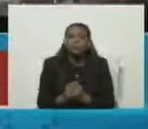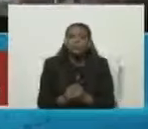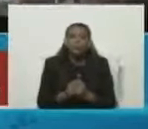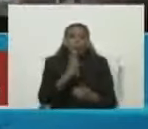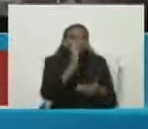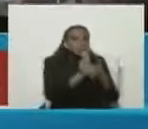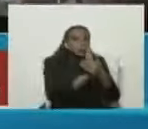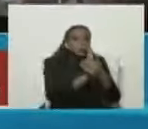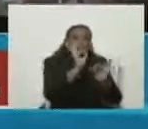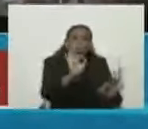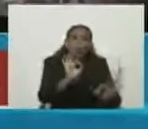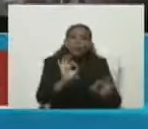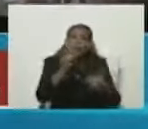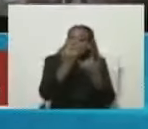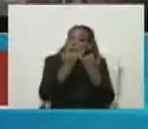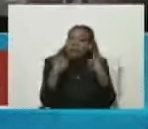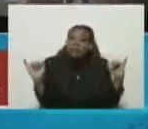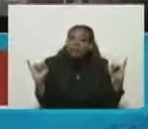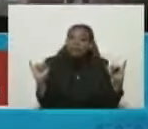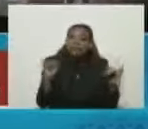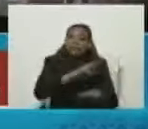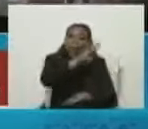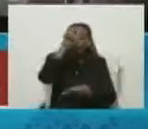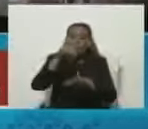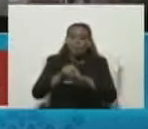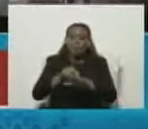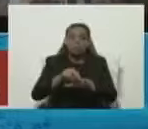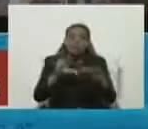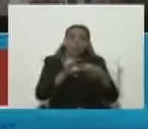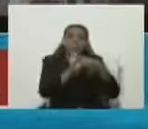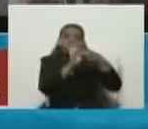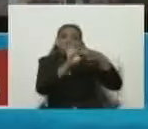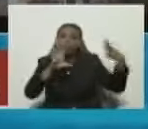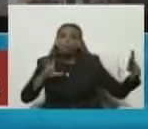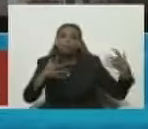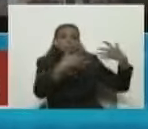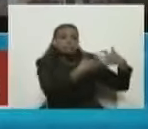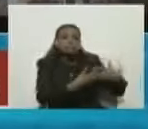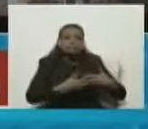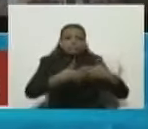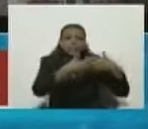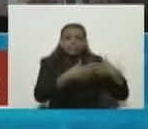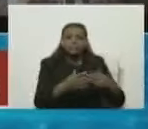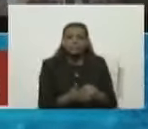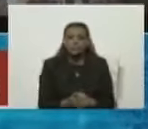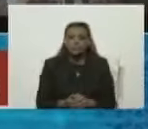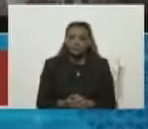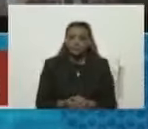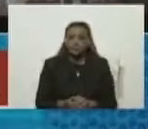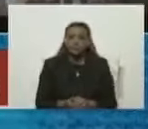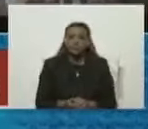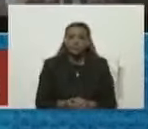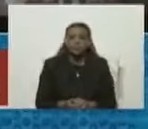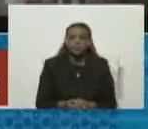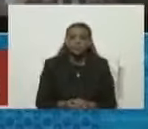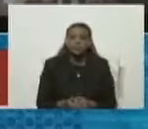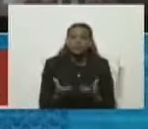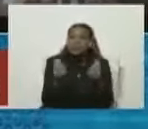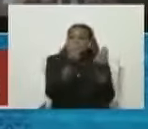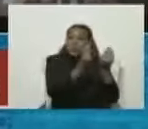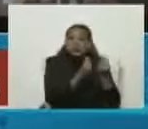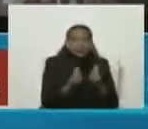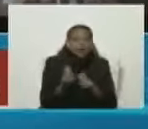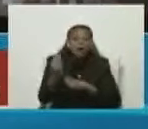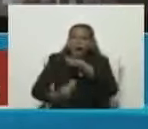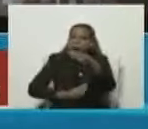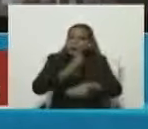Pido tu voto por la independencia nacional. Son muchas cosas que hay